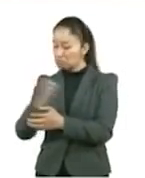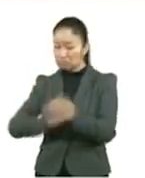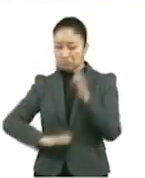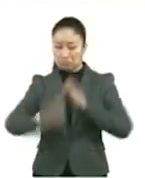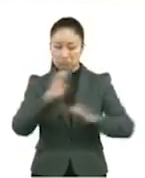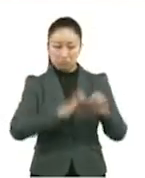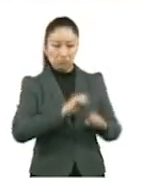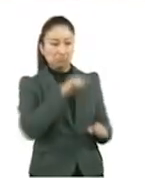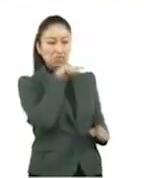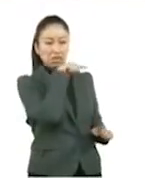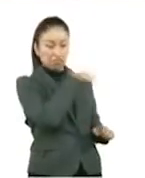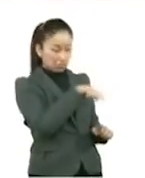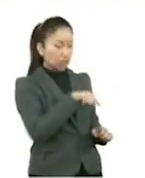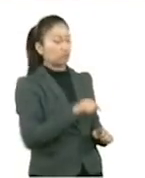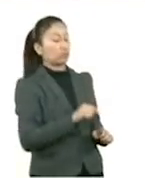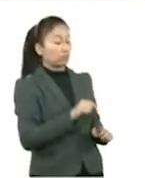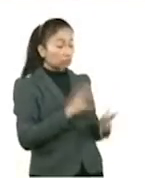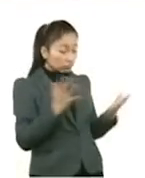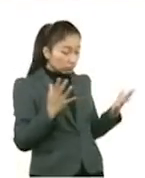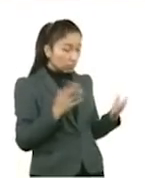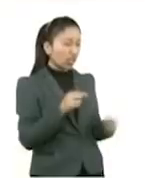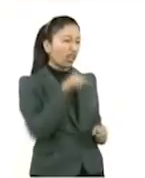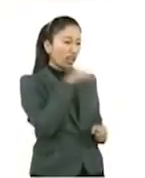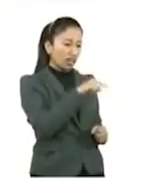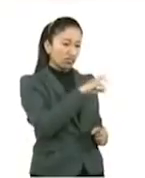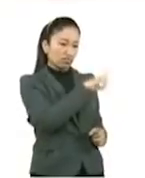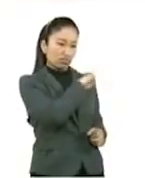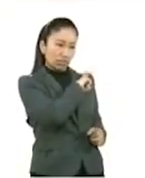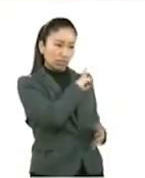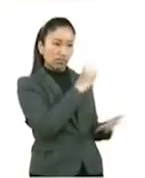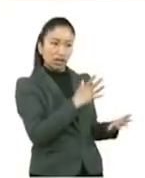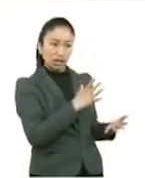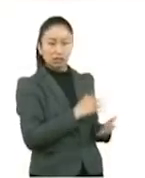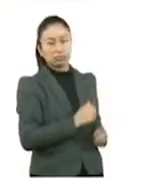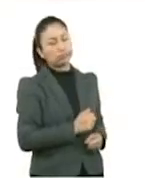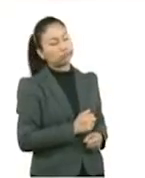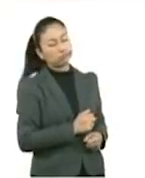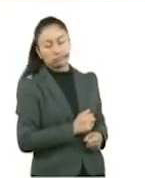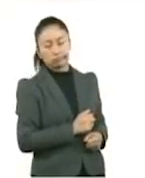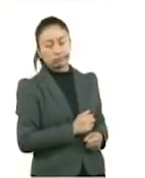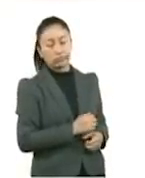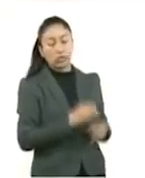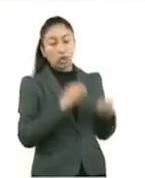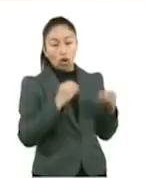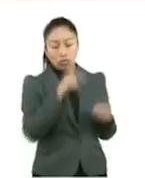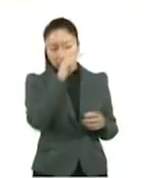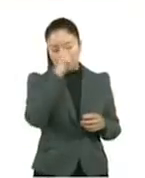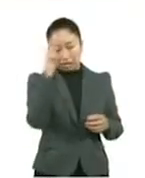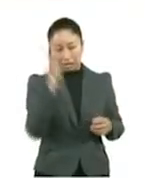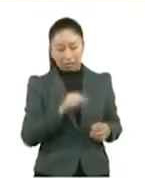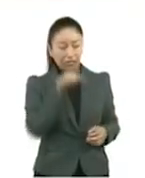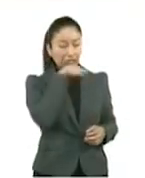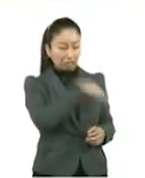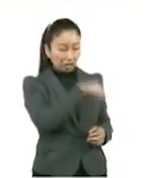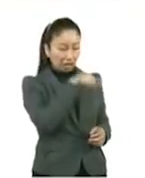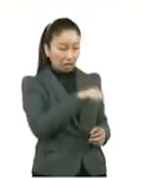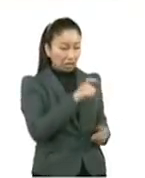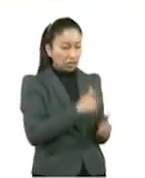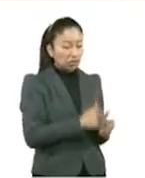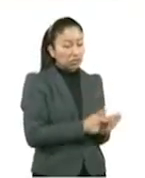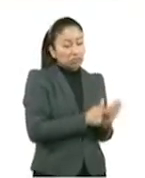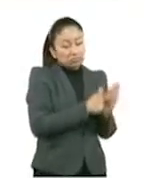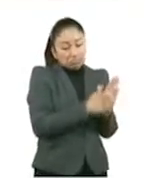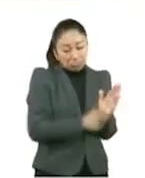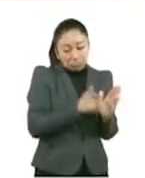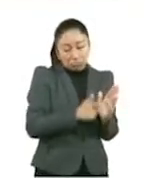peor, empresas que generan, le venden directamente a los privados, pagan muy poquito comparado